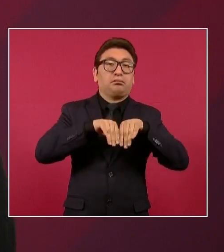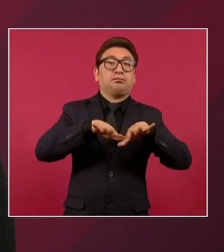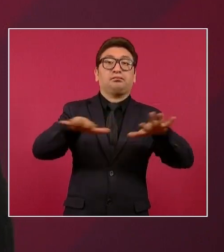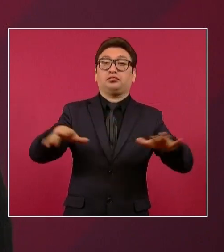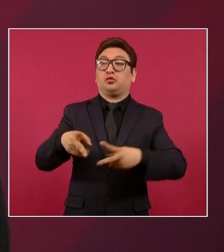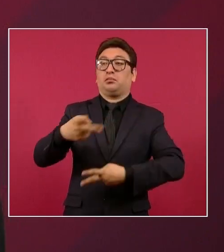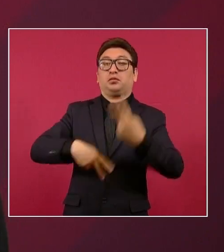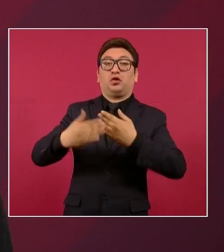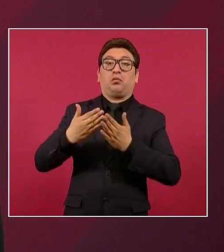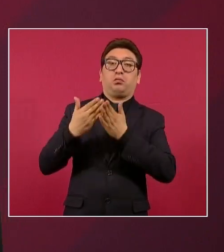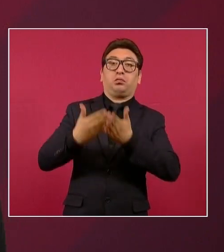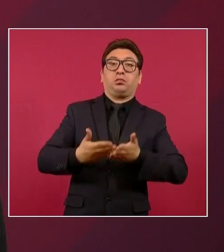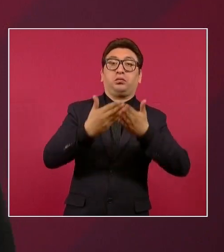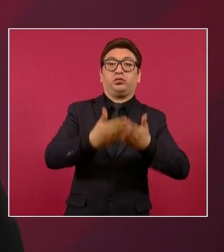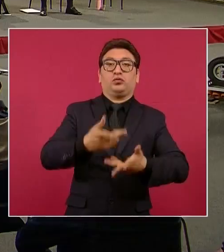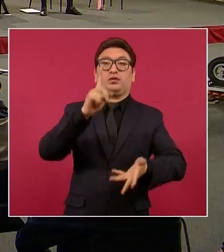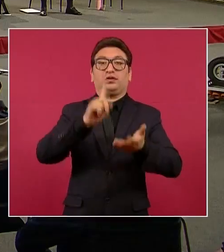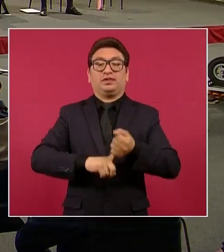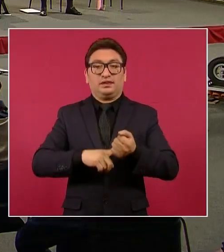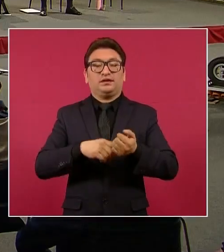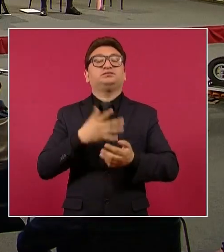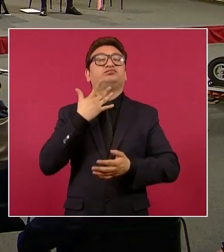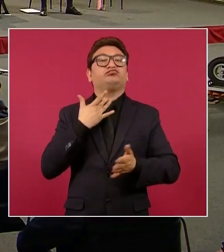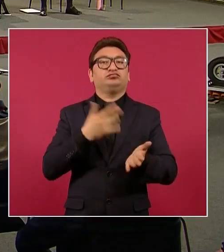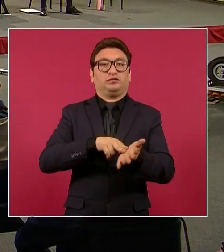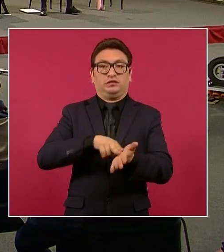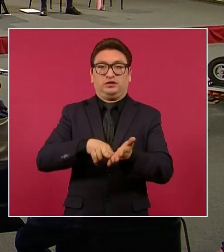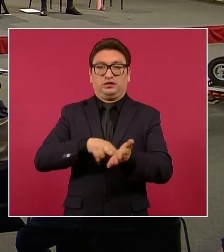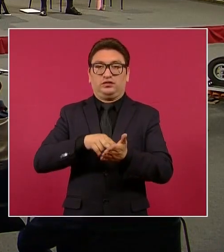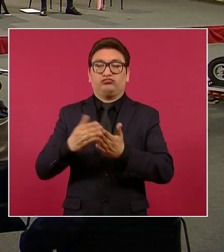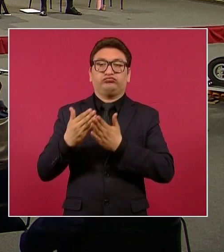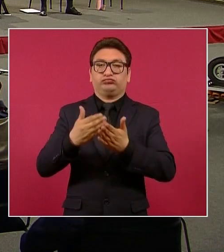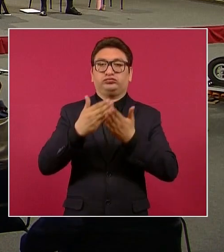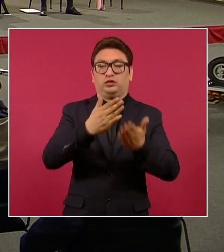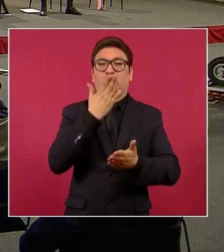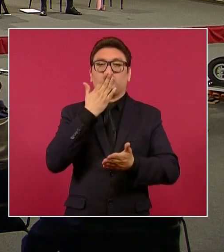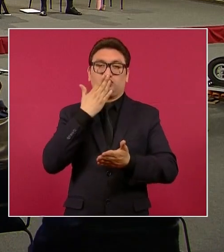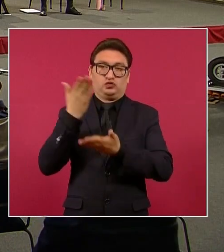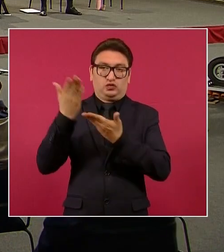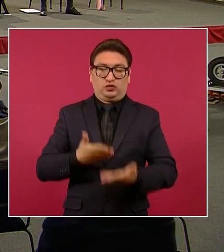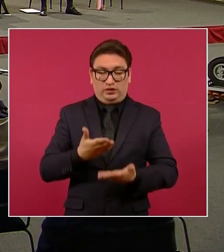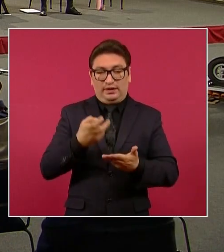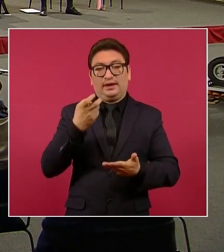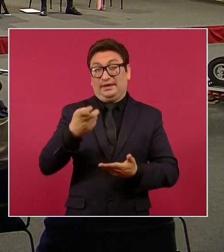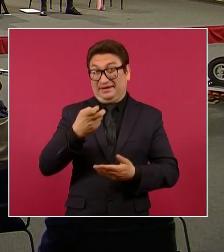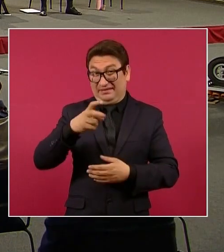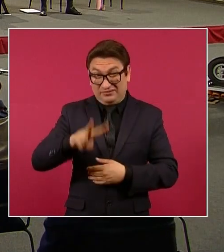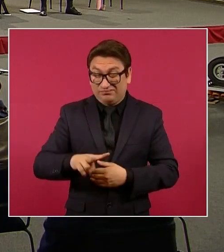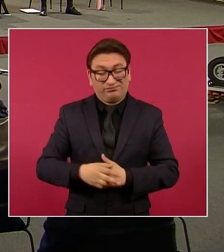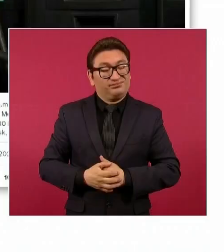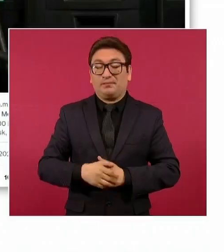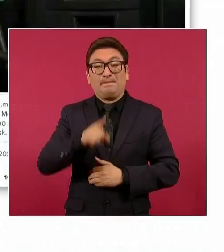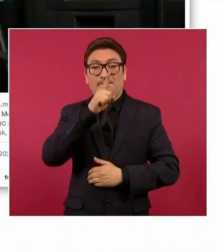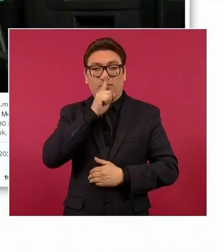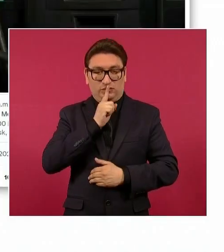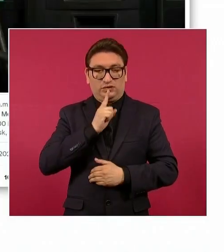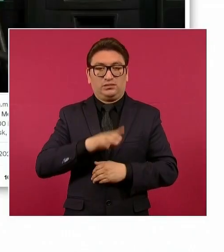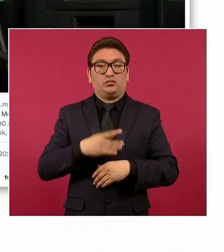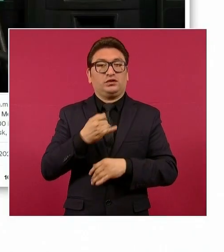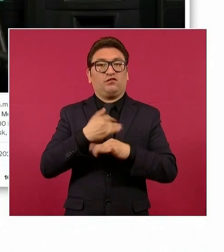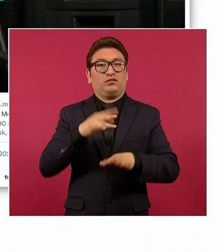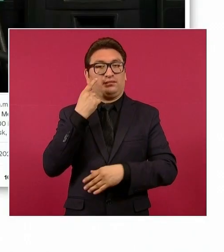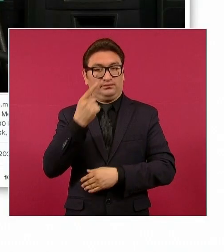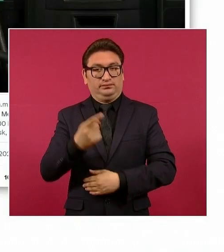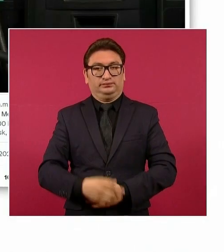buque ruso con combustible de diésel al puerto de Guaymas, Sonora, lo cual no fue verdad. Esa información